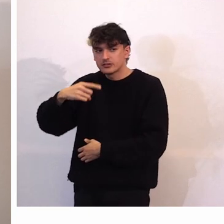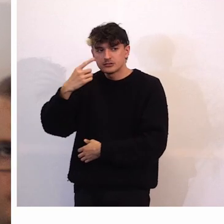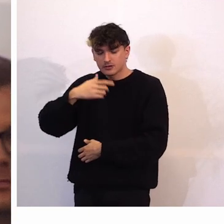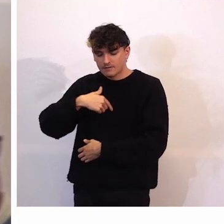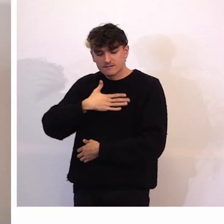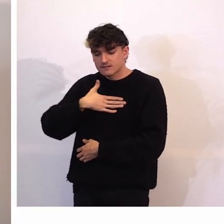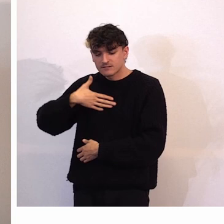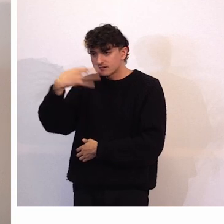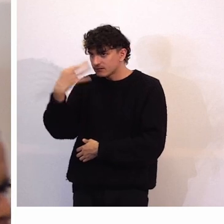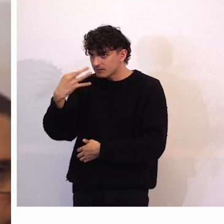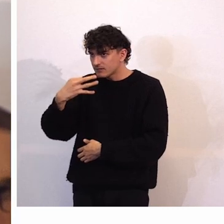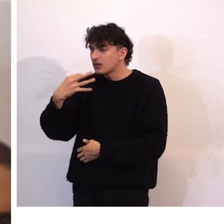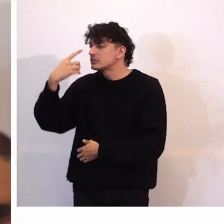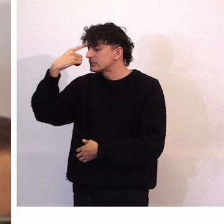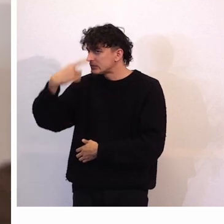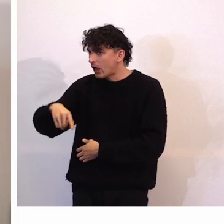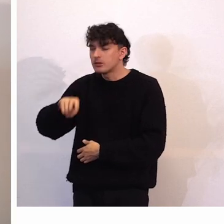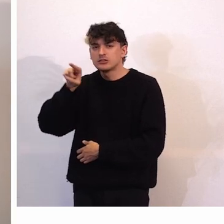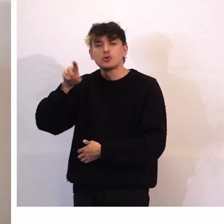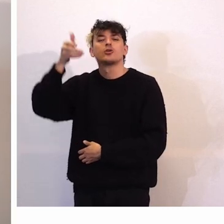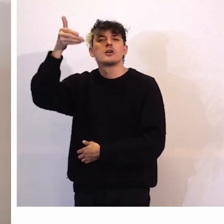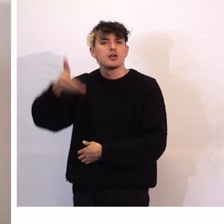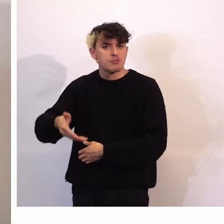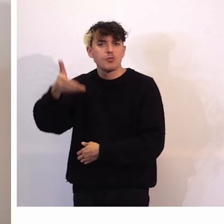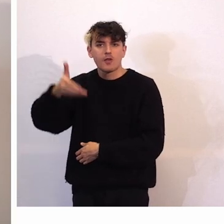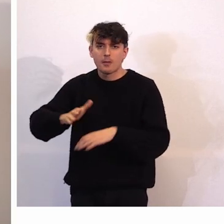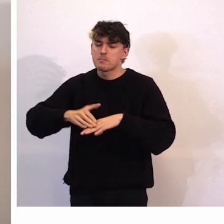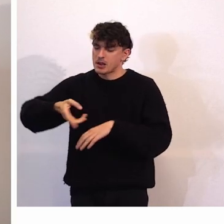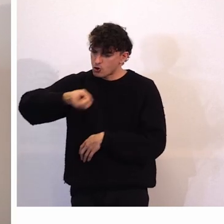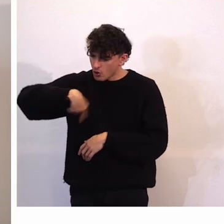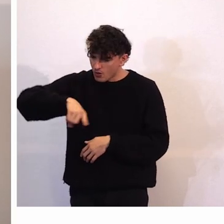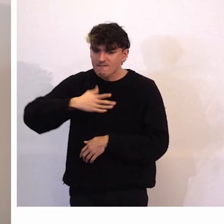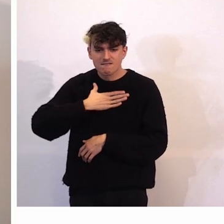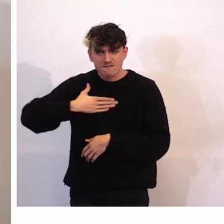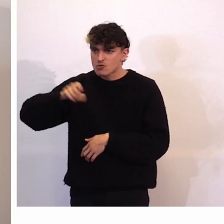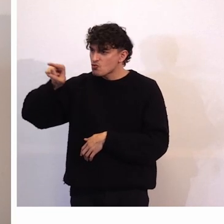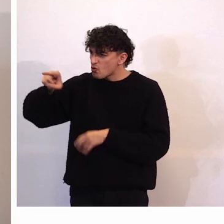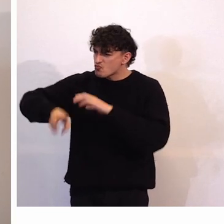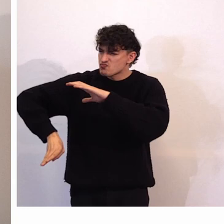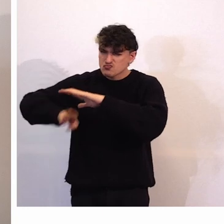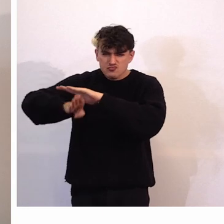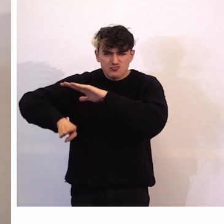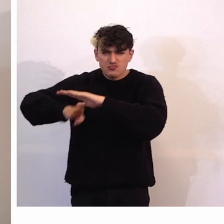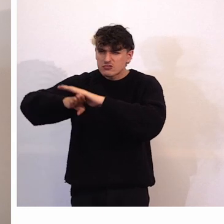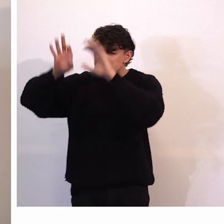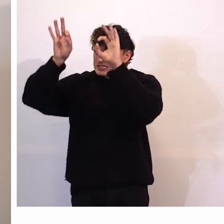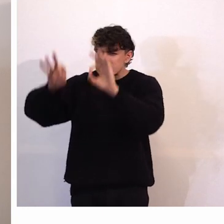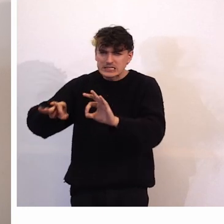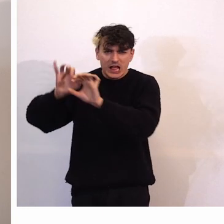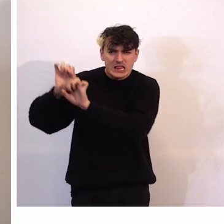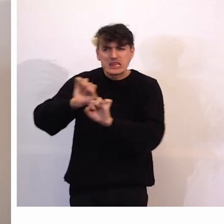eso es muy importante para nosotros. Y queremos que sigas así, Dani. Que nos sigas